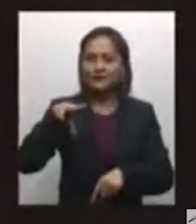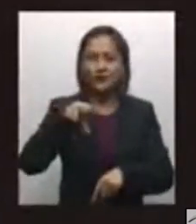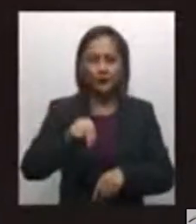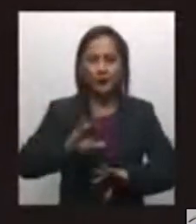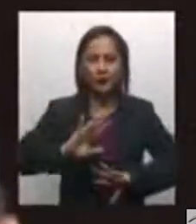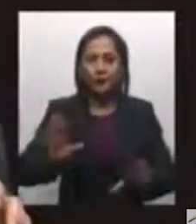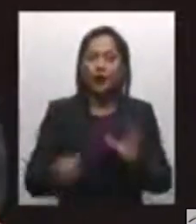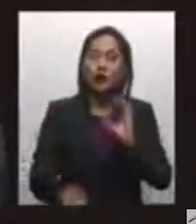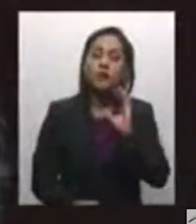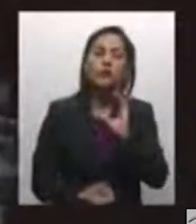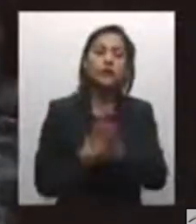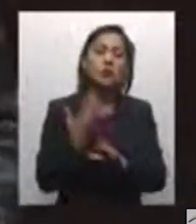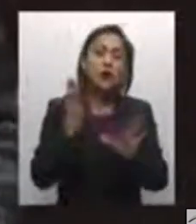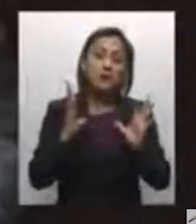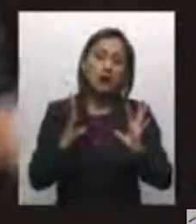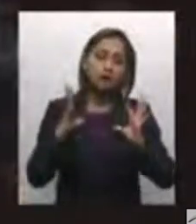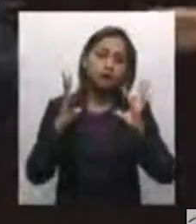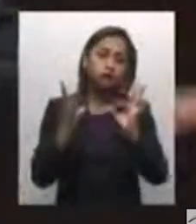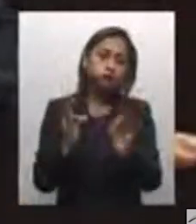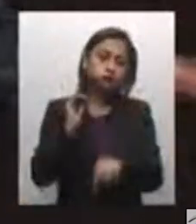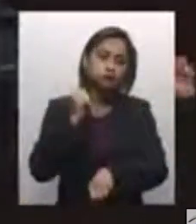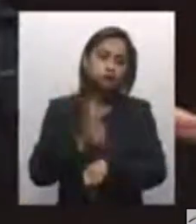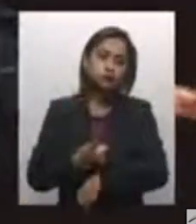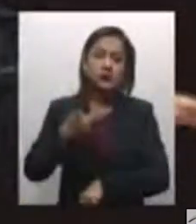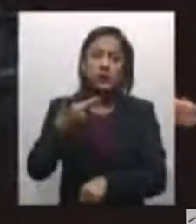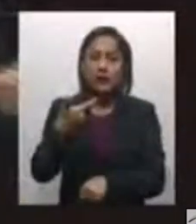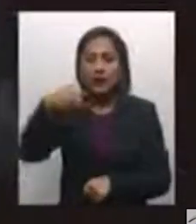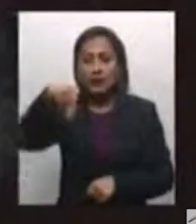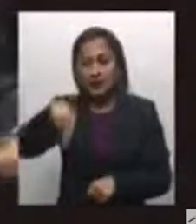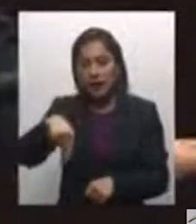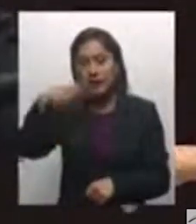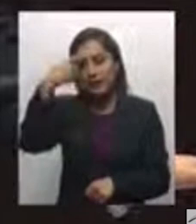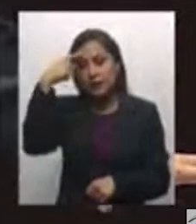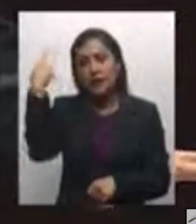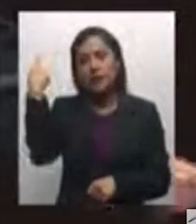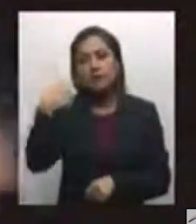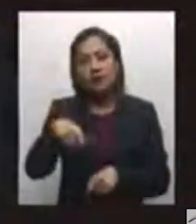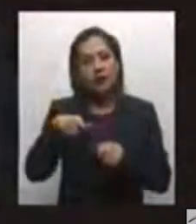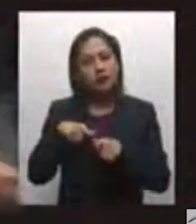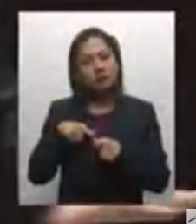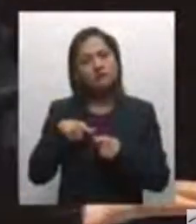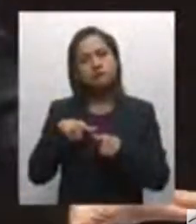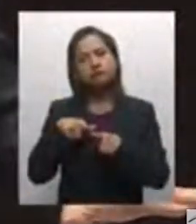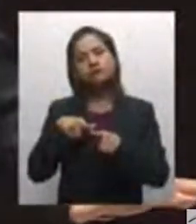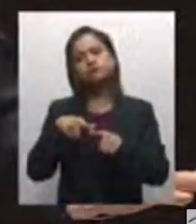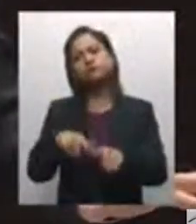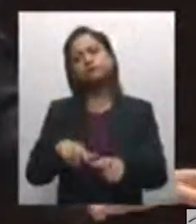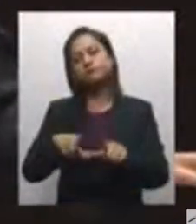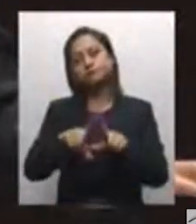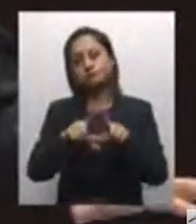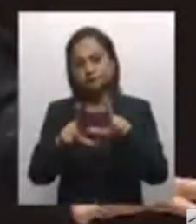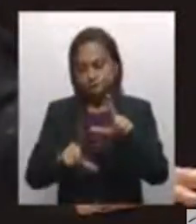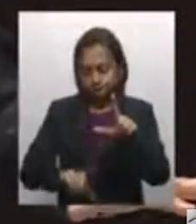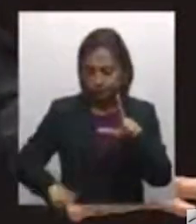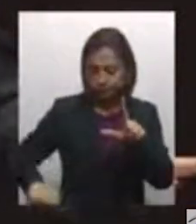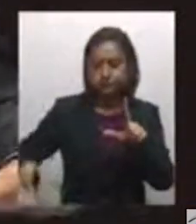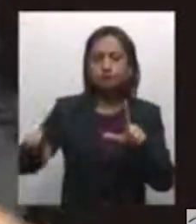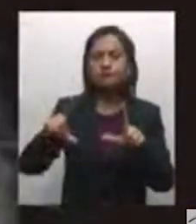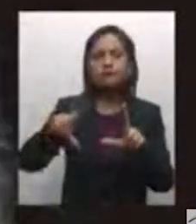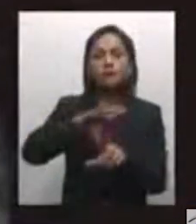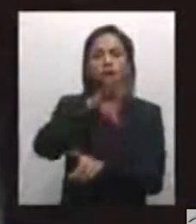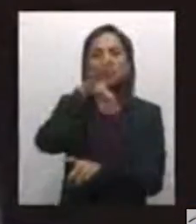para garantizar una presencia permanente en todas las regiones